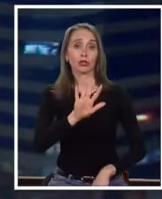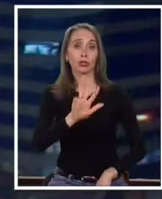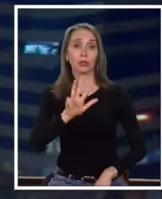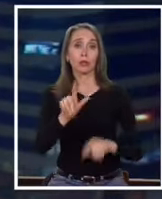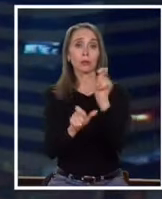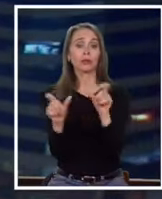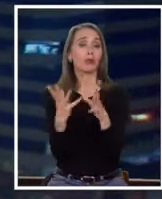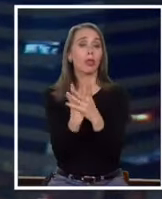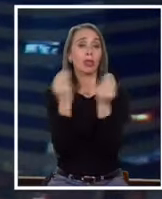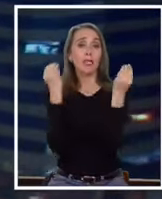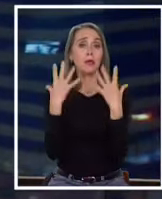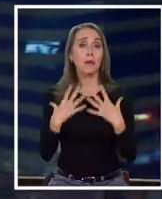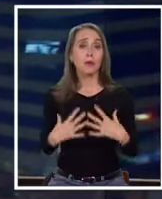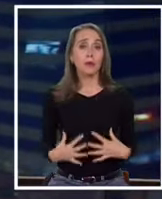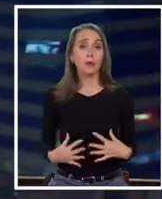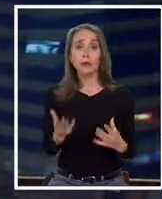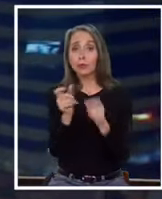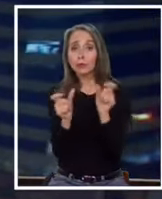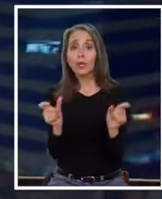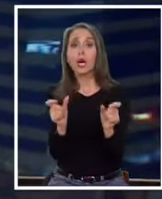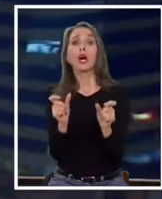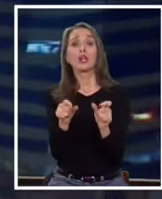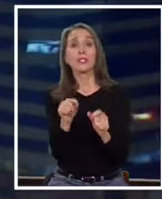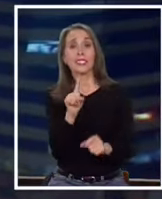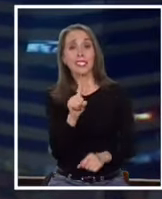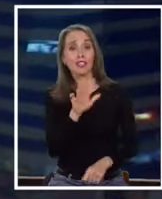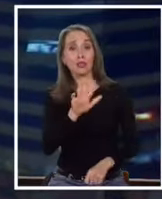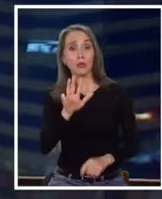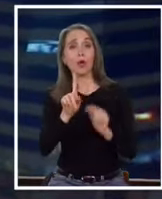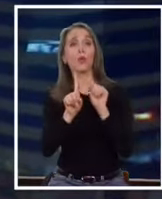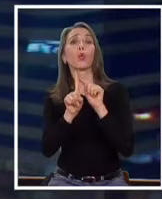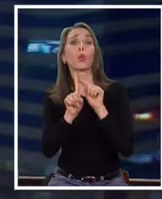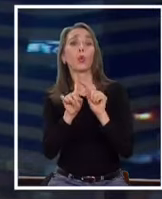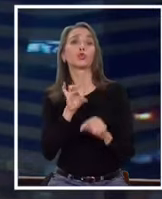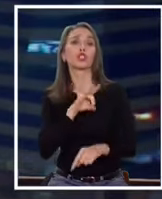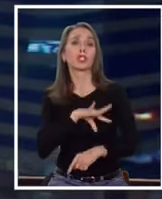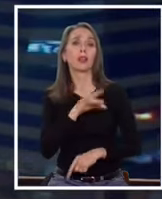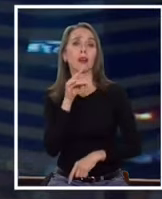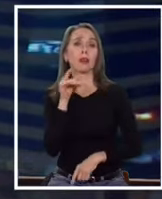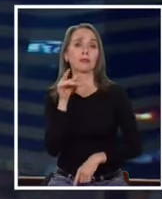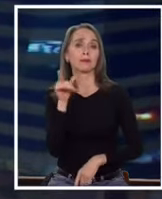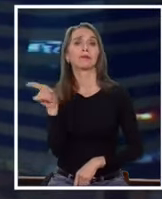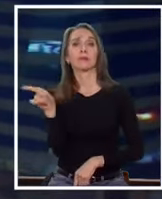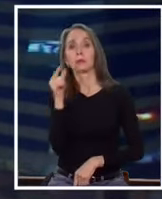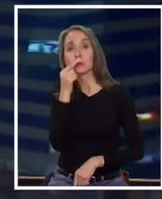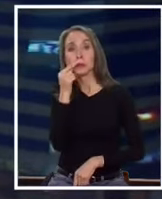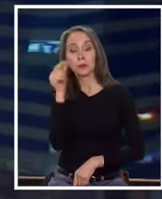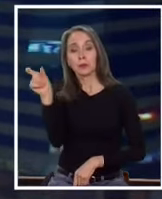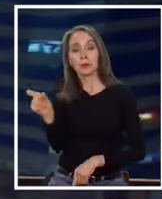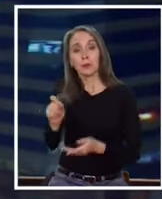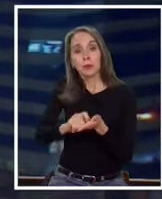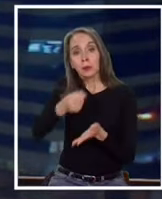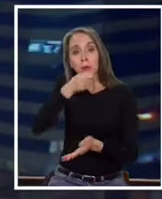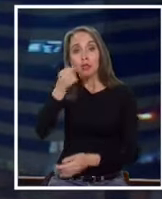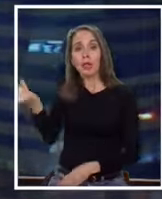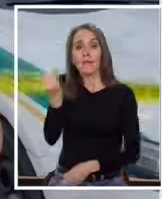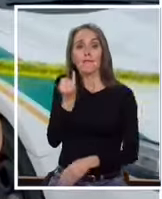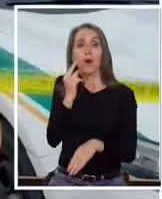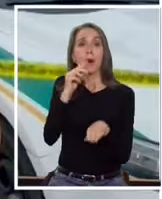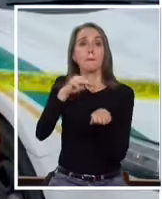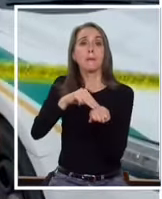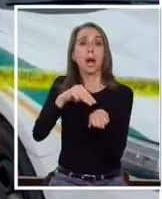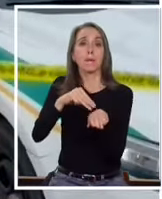159 desaparecidos, entre ellos un ciudadano chileno. Desde esa ciudad nos informa Marco Álvarez.